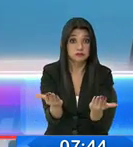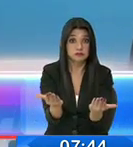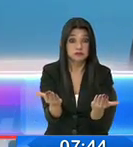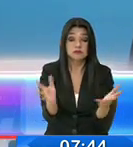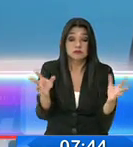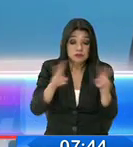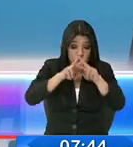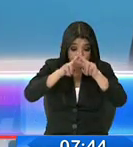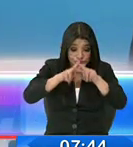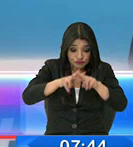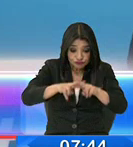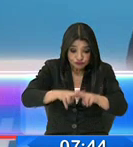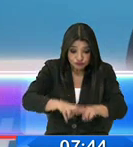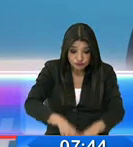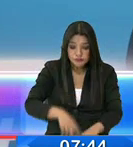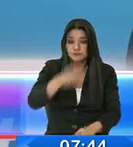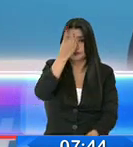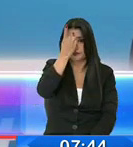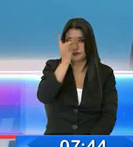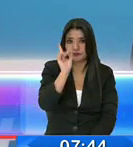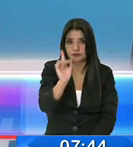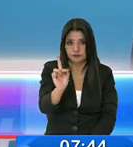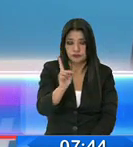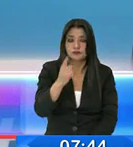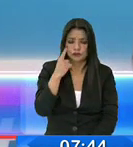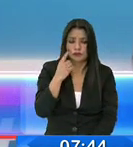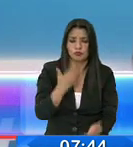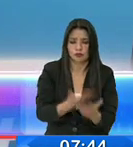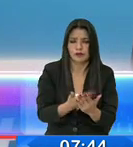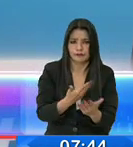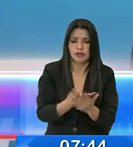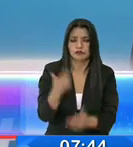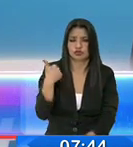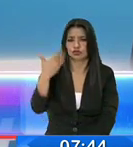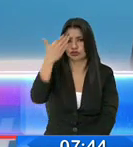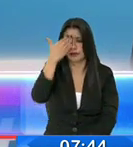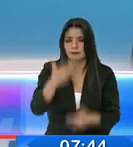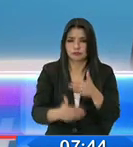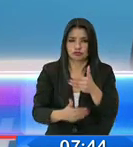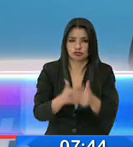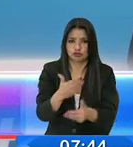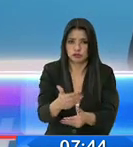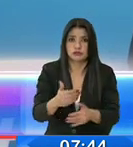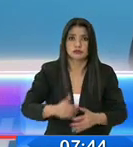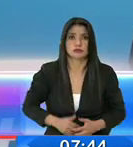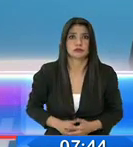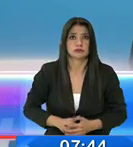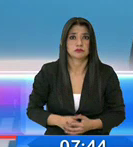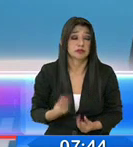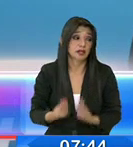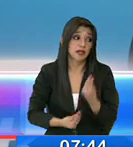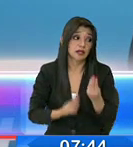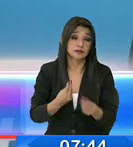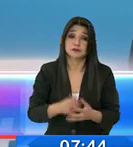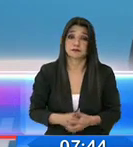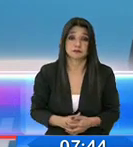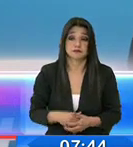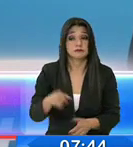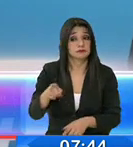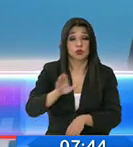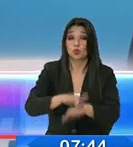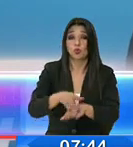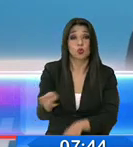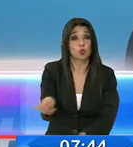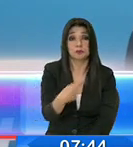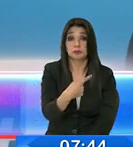conclusión que yo creo sobre la base de los elementos existentes dentro del proceso no puede ser otra que la de condena